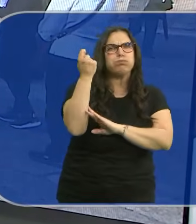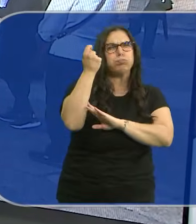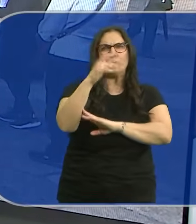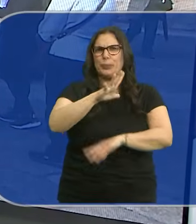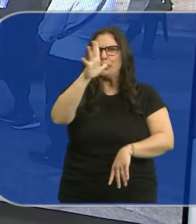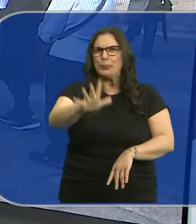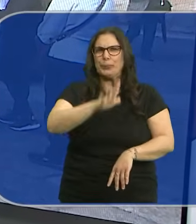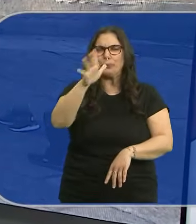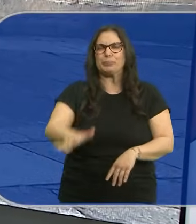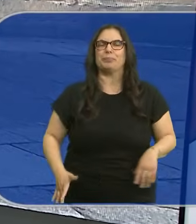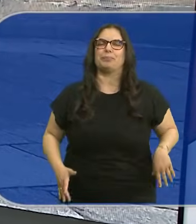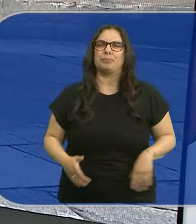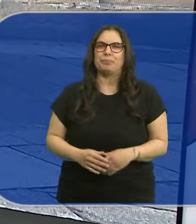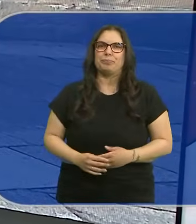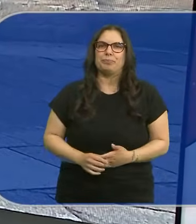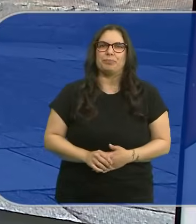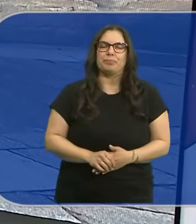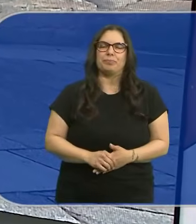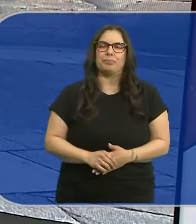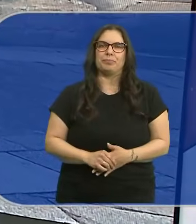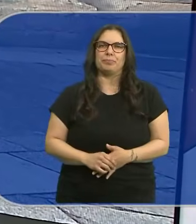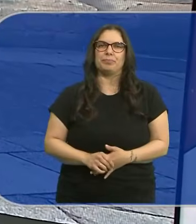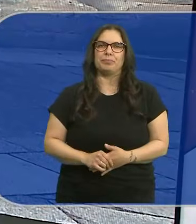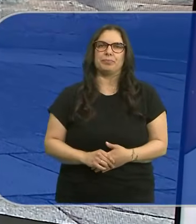éxito rotundo. Héctor, volvemos contigo.